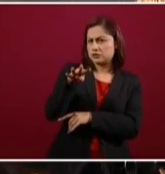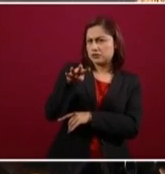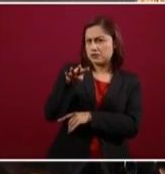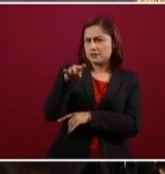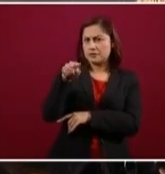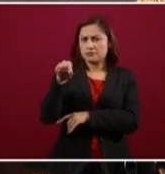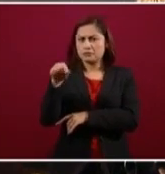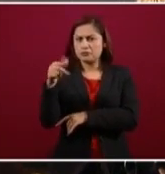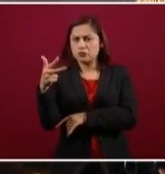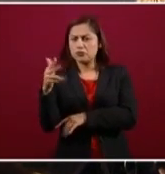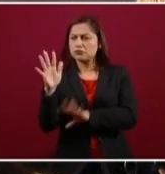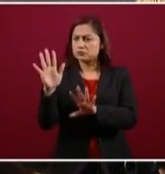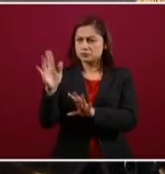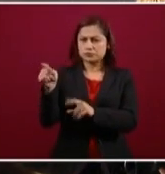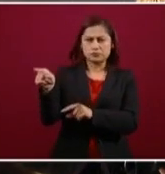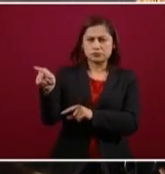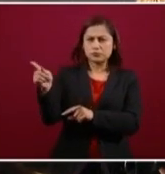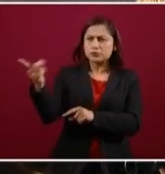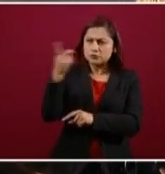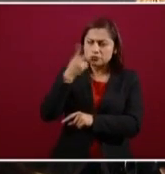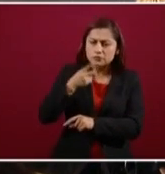A ver si nos dicen.